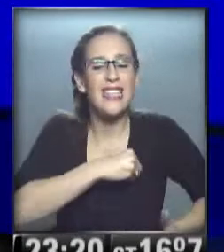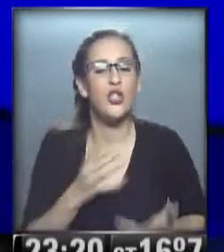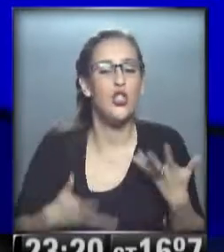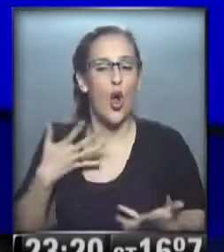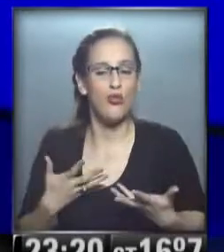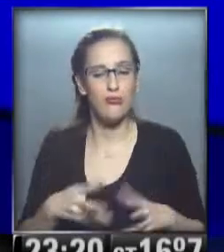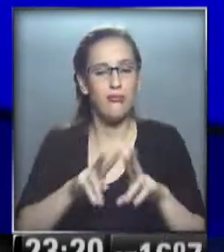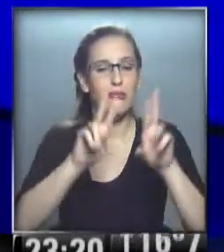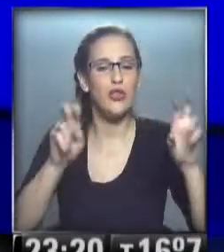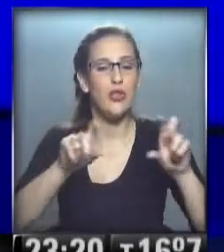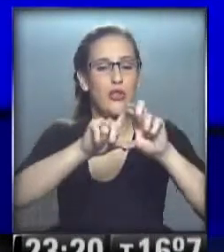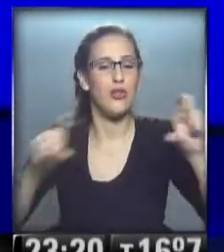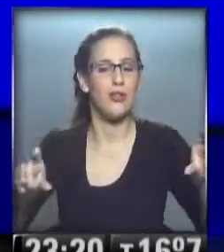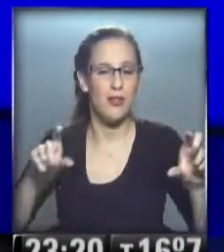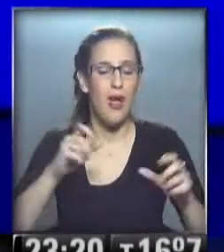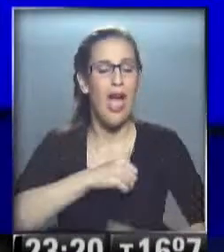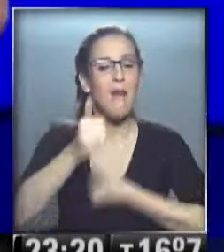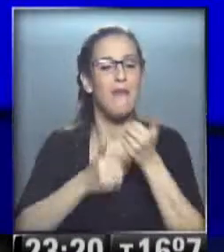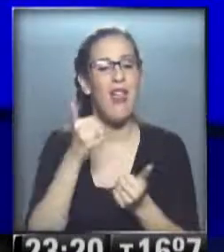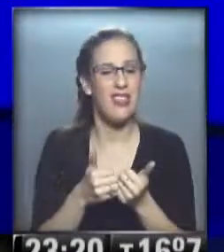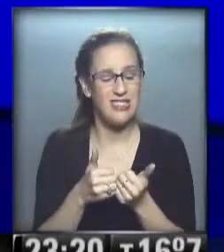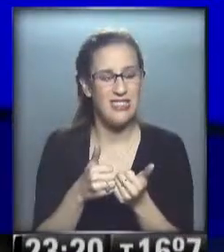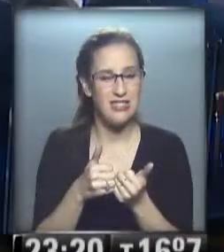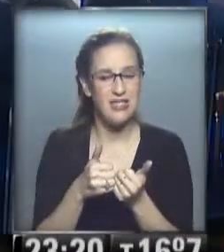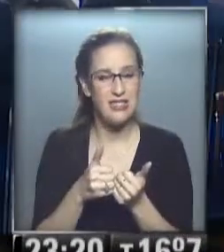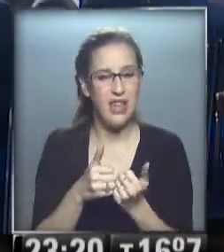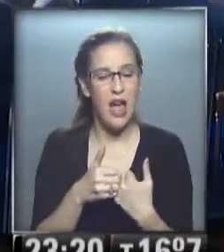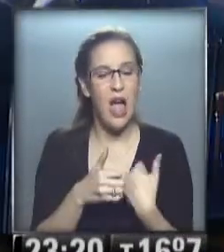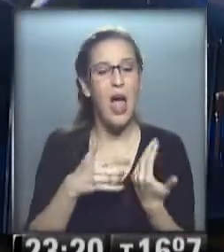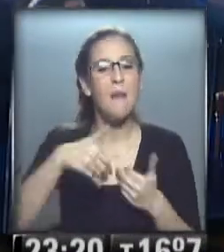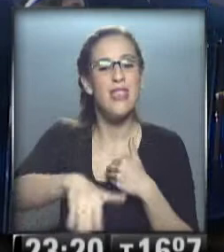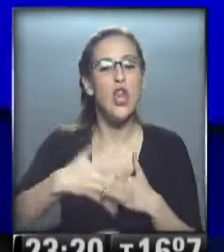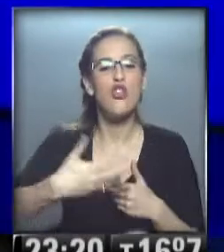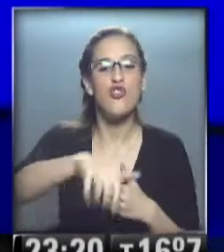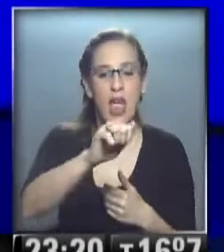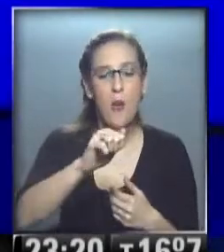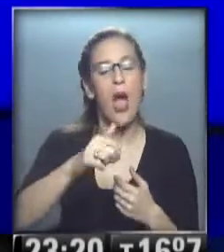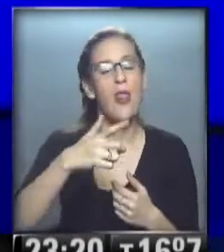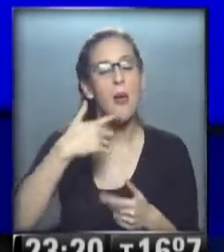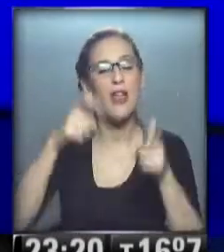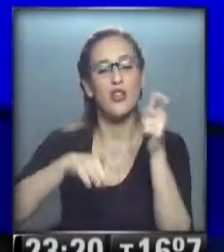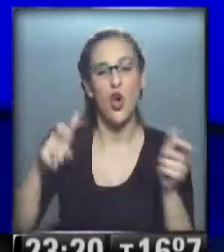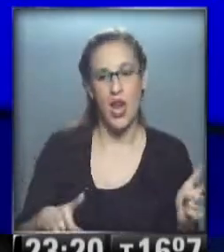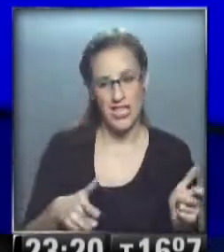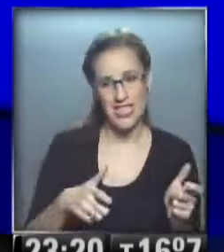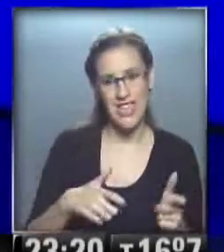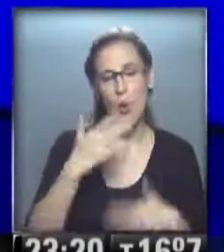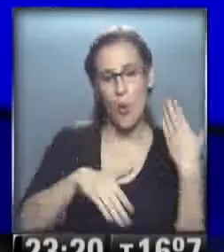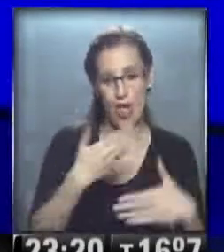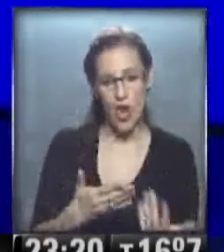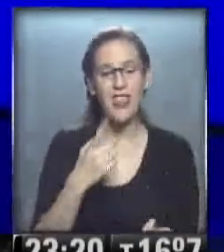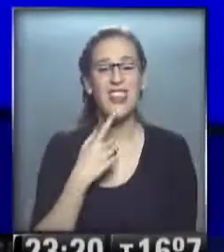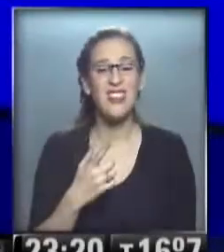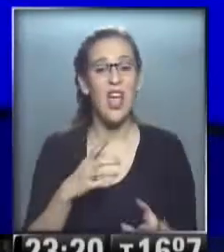momento la empresa que va a llevar, el micro que va a llevar a la selección argentina a todos lados. Ese es el eslogan, entonces, no somos un